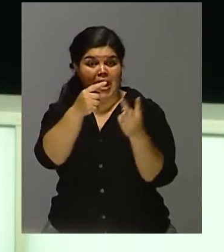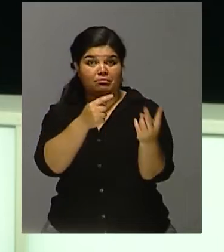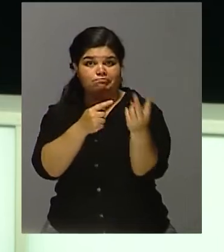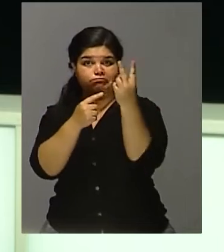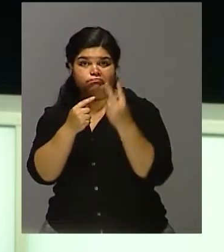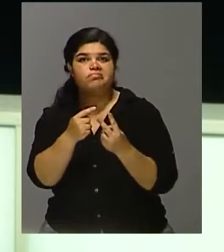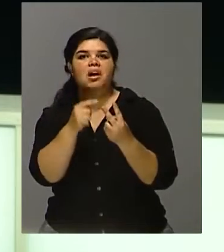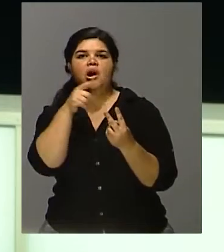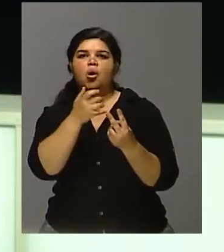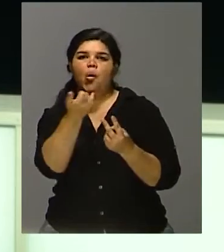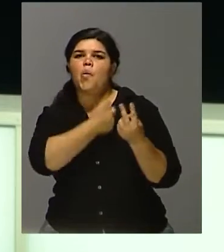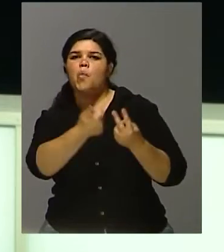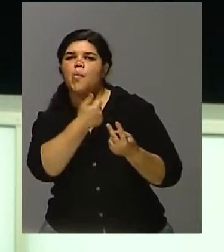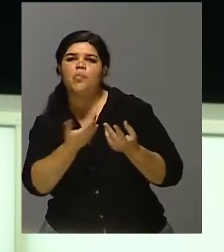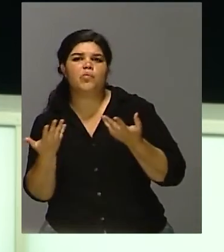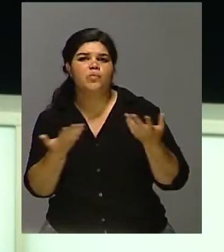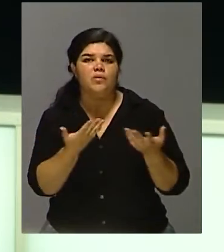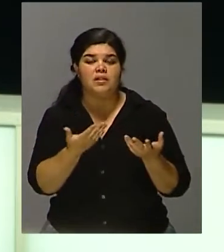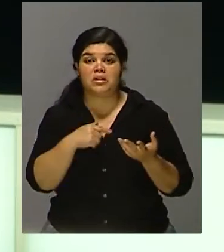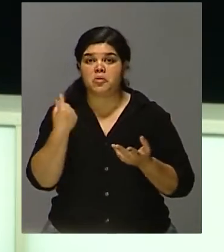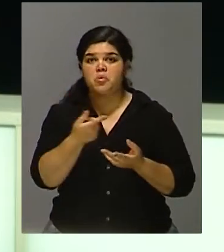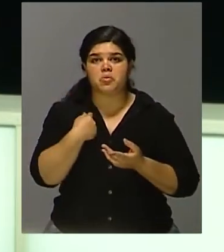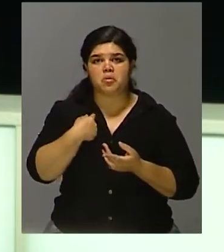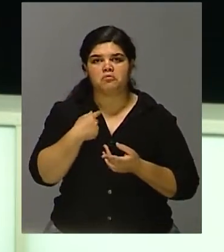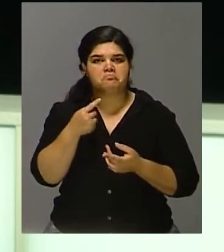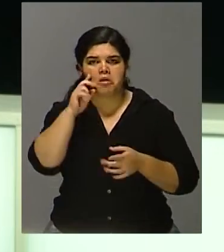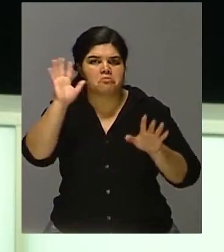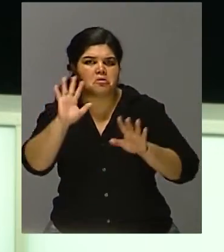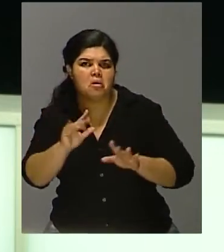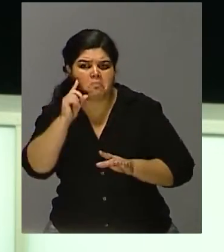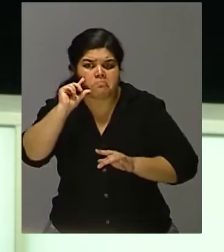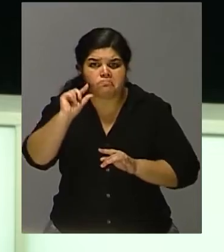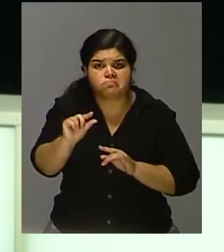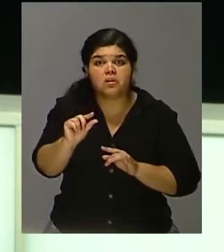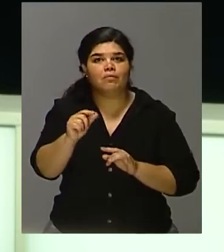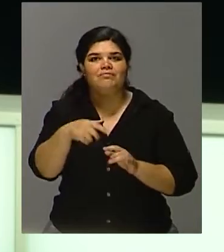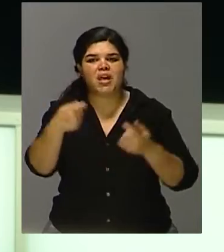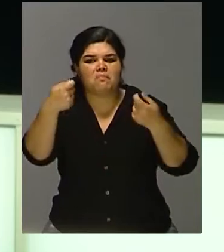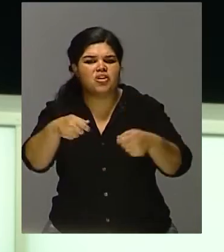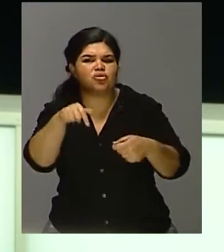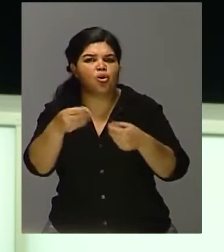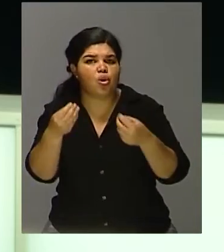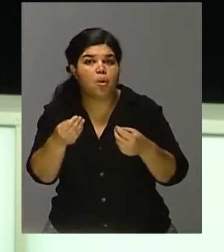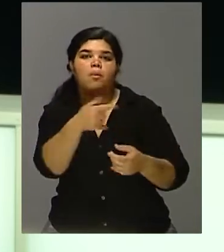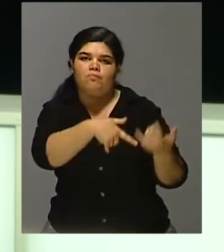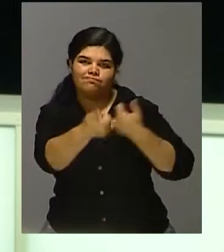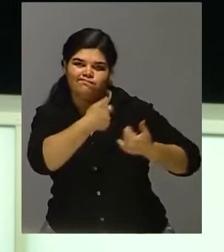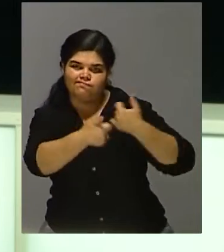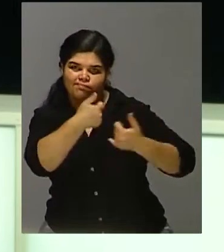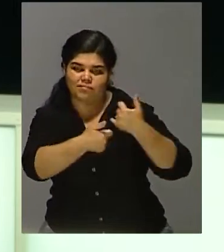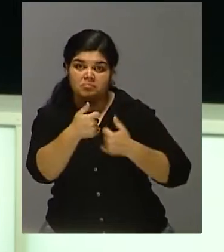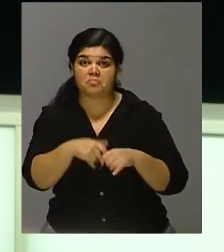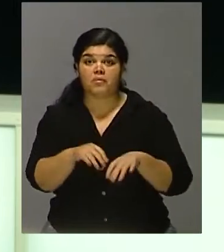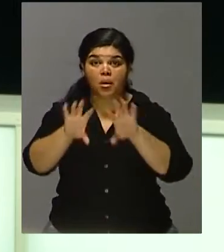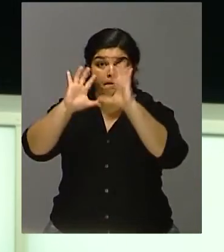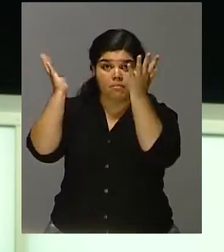en cuanto a las inversiones si somos principiantes. Teniendo en cuenta que en otras partes del mundo el tema de inversiones es parte de